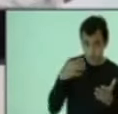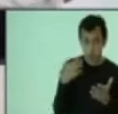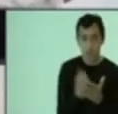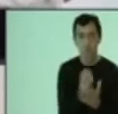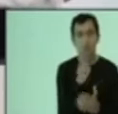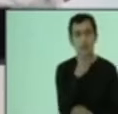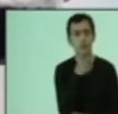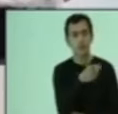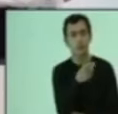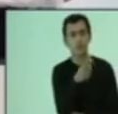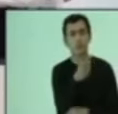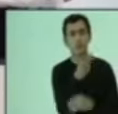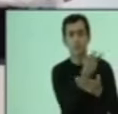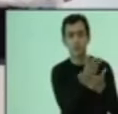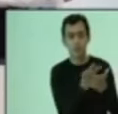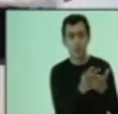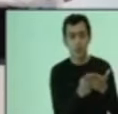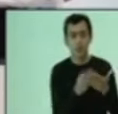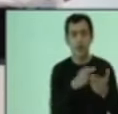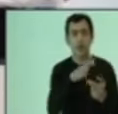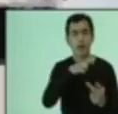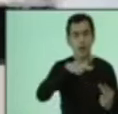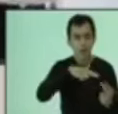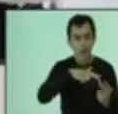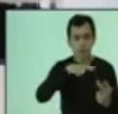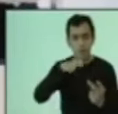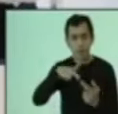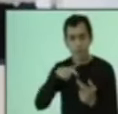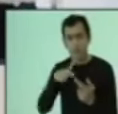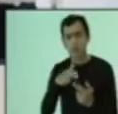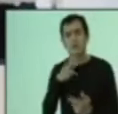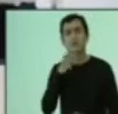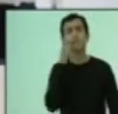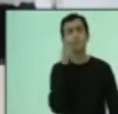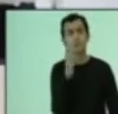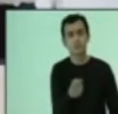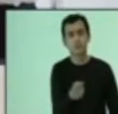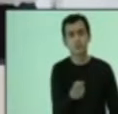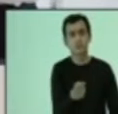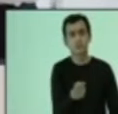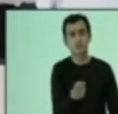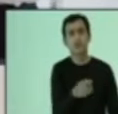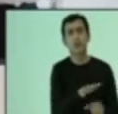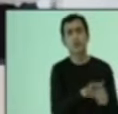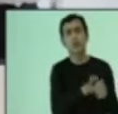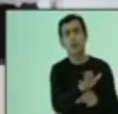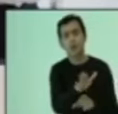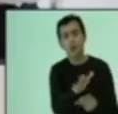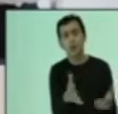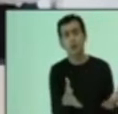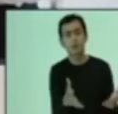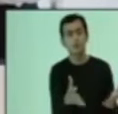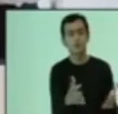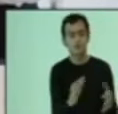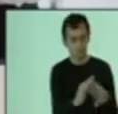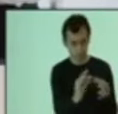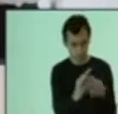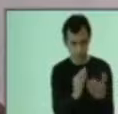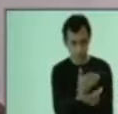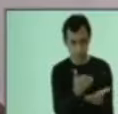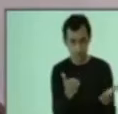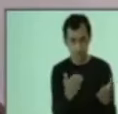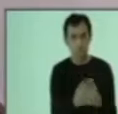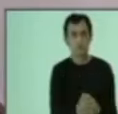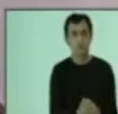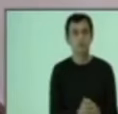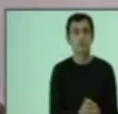implementaría programas regionales. ¿Podría, por favor, detallar cuáles serían esos programas regionales?